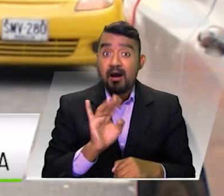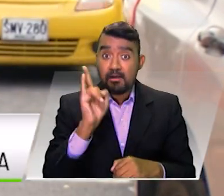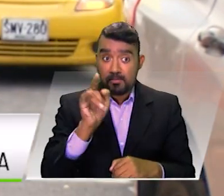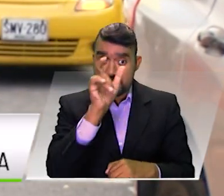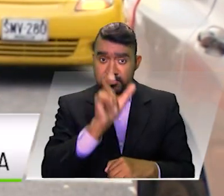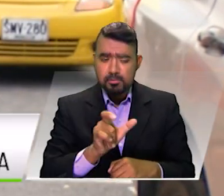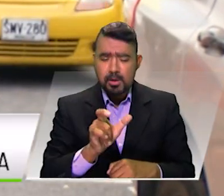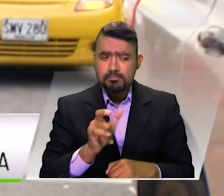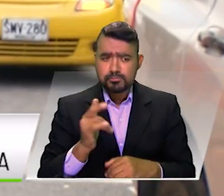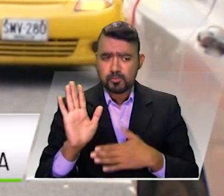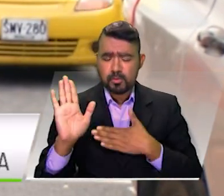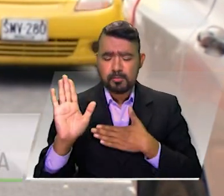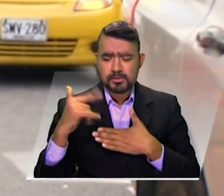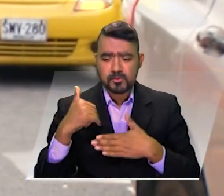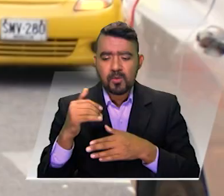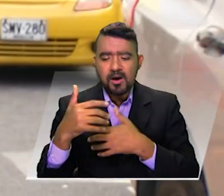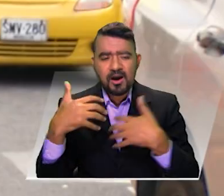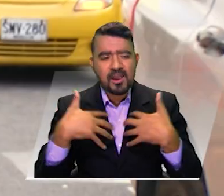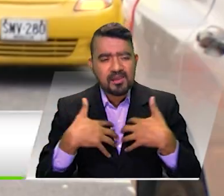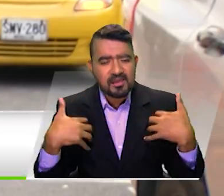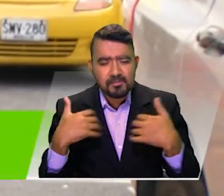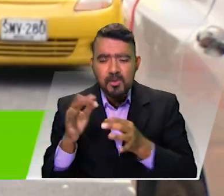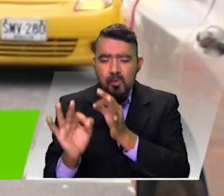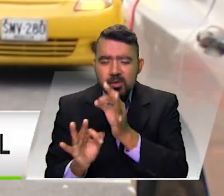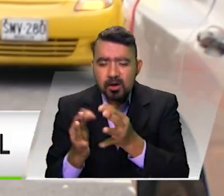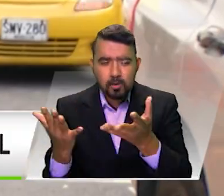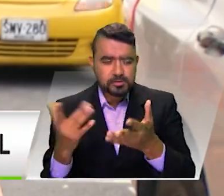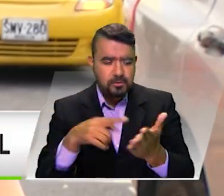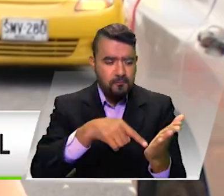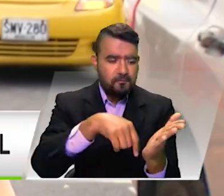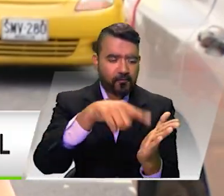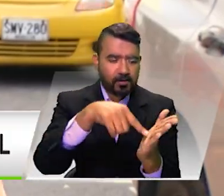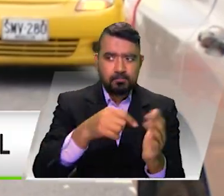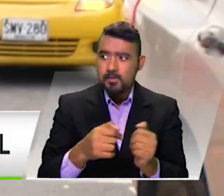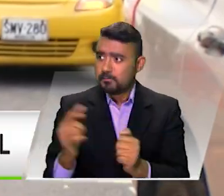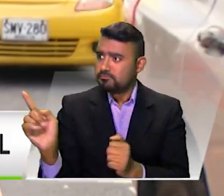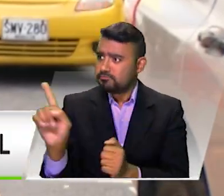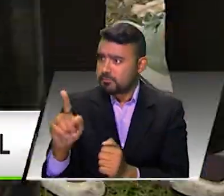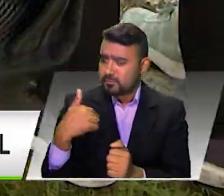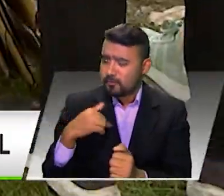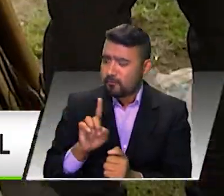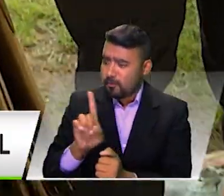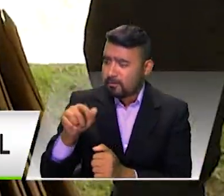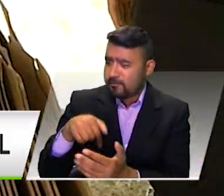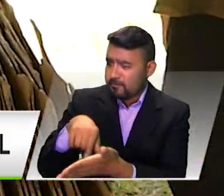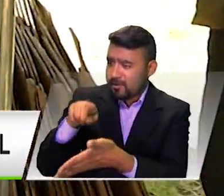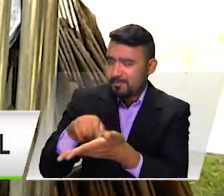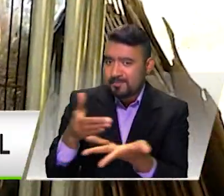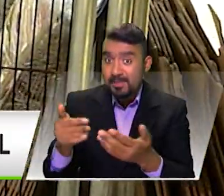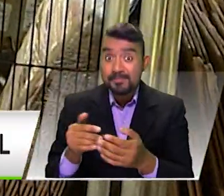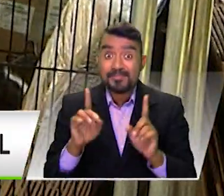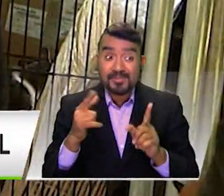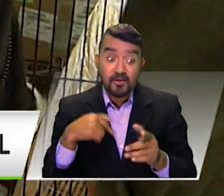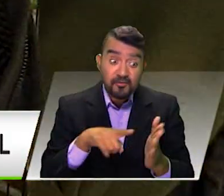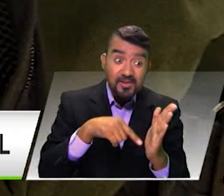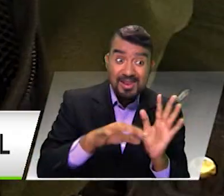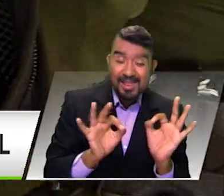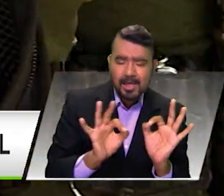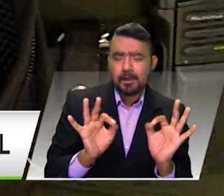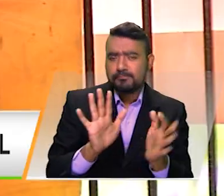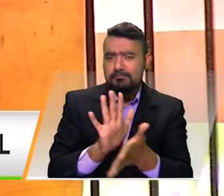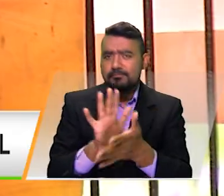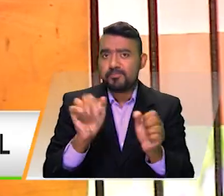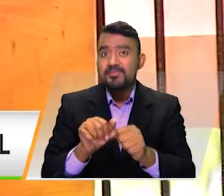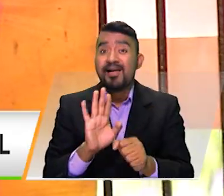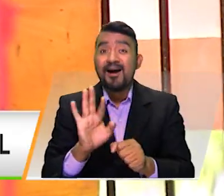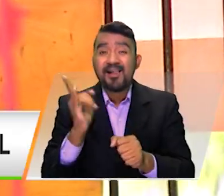pero sí participando de todo esto, replicando el mensaje de sensibilización, de conocimiento. Si usted le va a rendir un homenaje en redes a